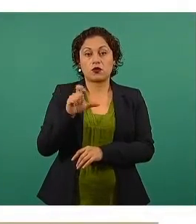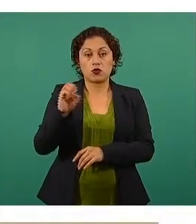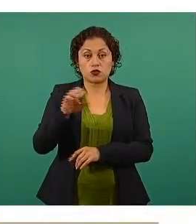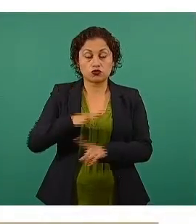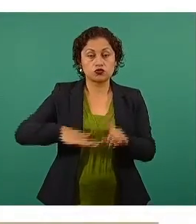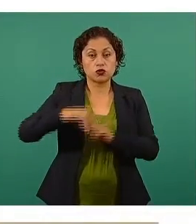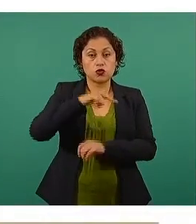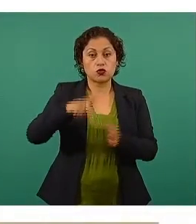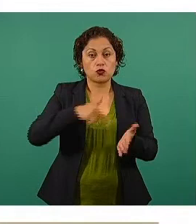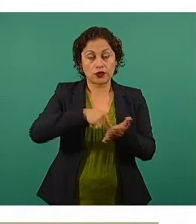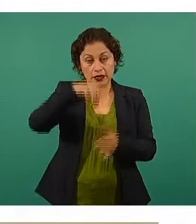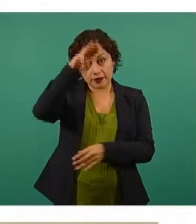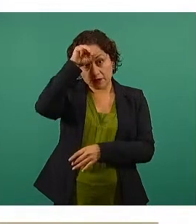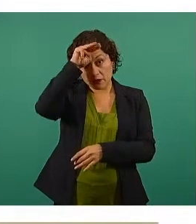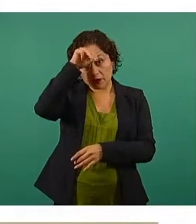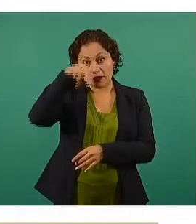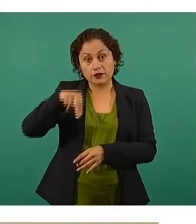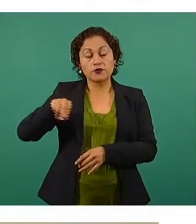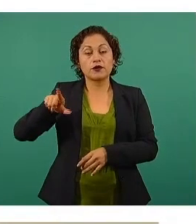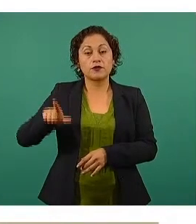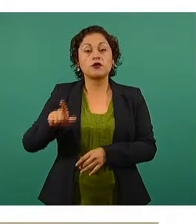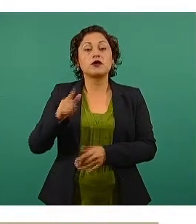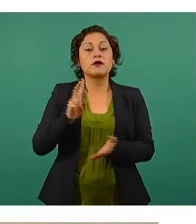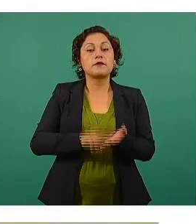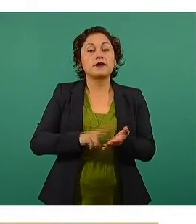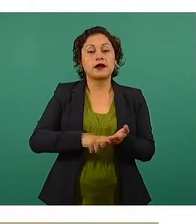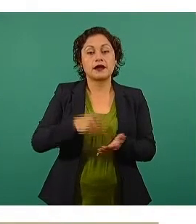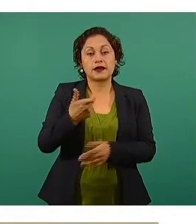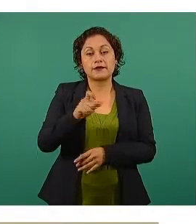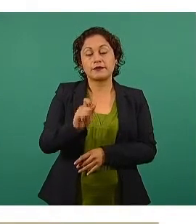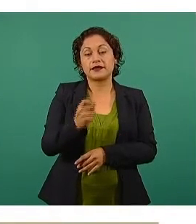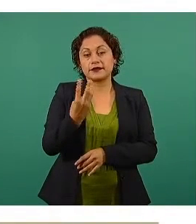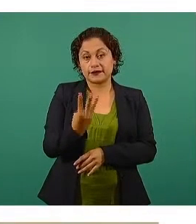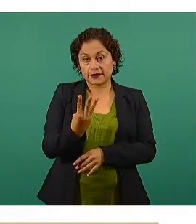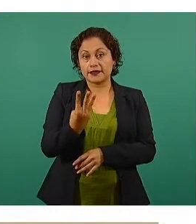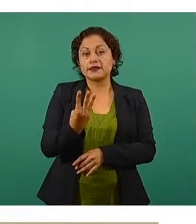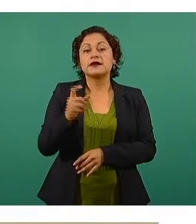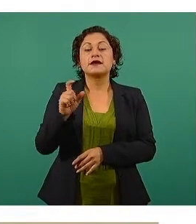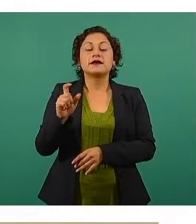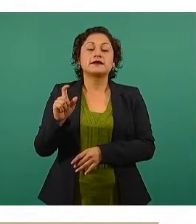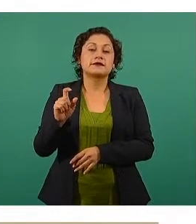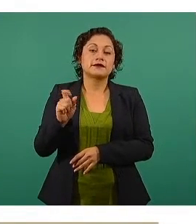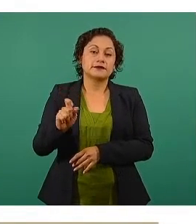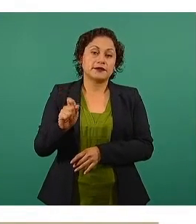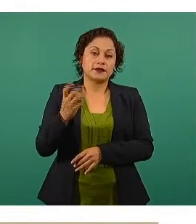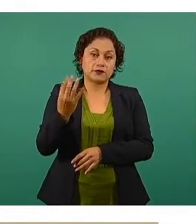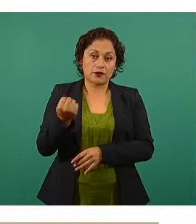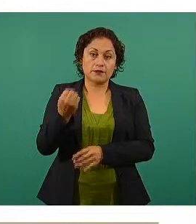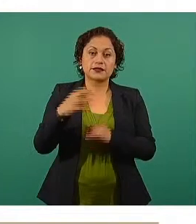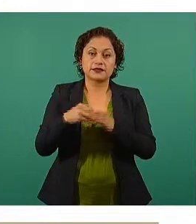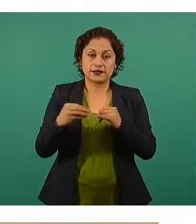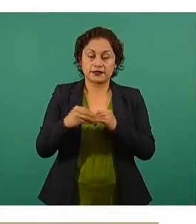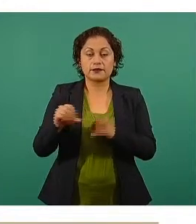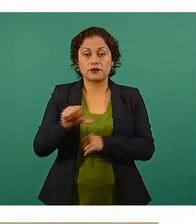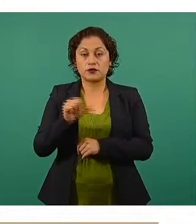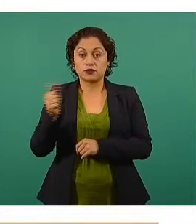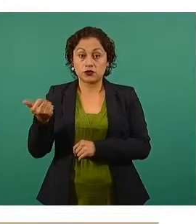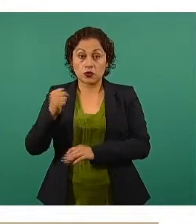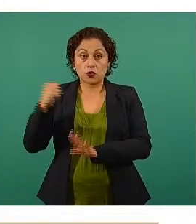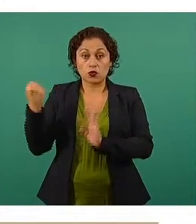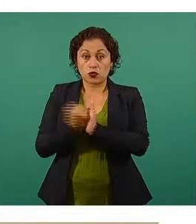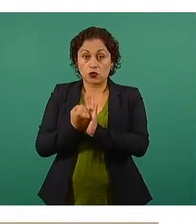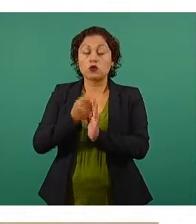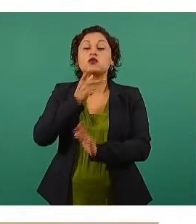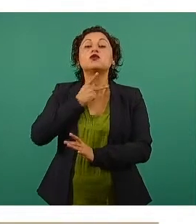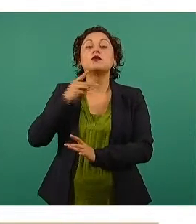Nuevo León, con un precio promedio de 23 pesos con 19 centavos por litro. La estación de servicio de la franquicia